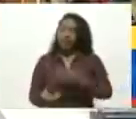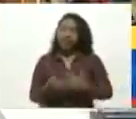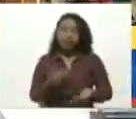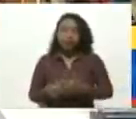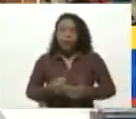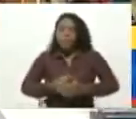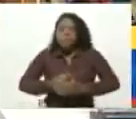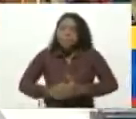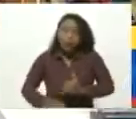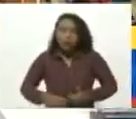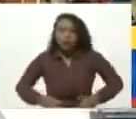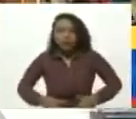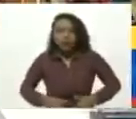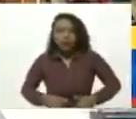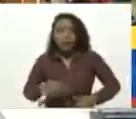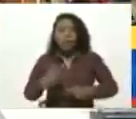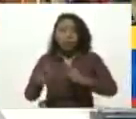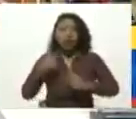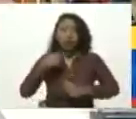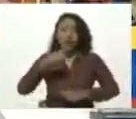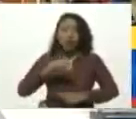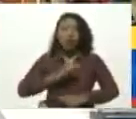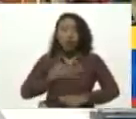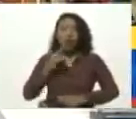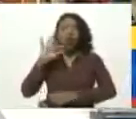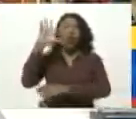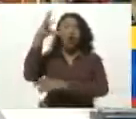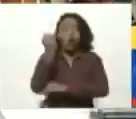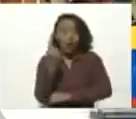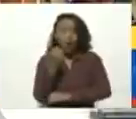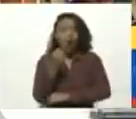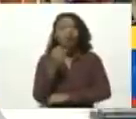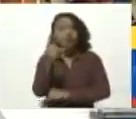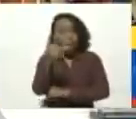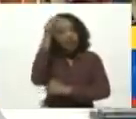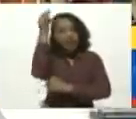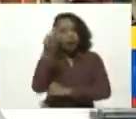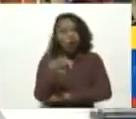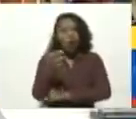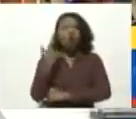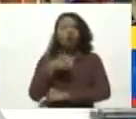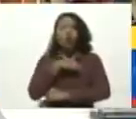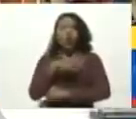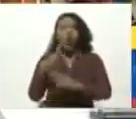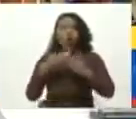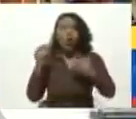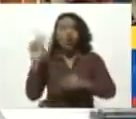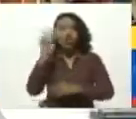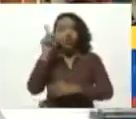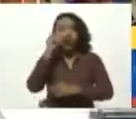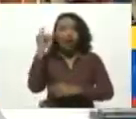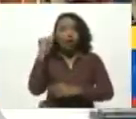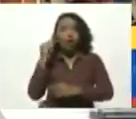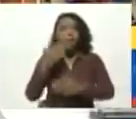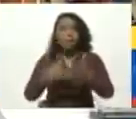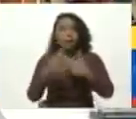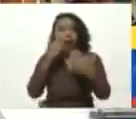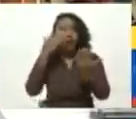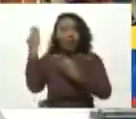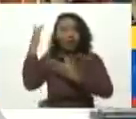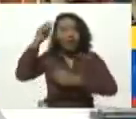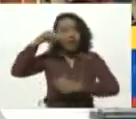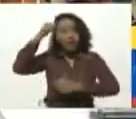también puedo decir, lo lograremos. Tengan la seguridad todos los venezolanos y venezolanas. Vamos a ver este